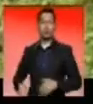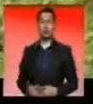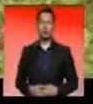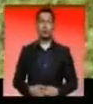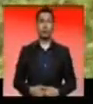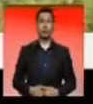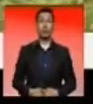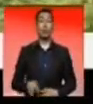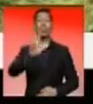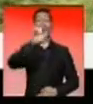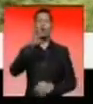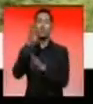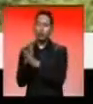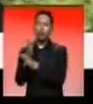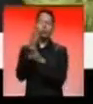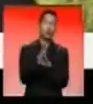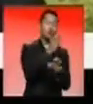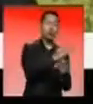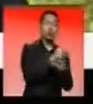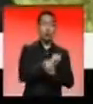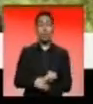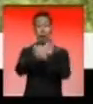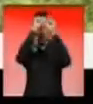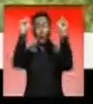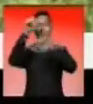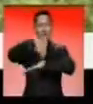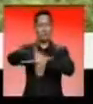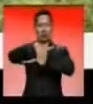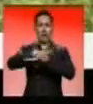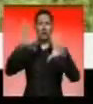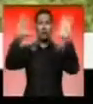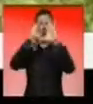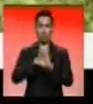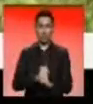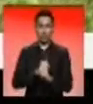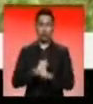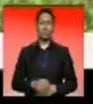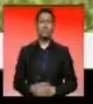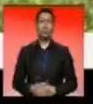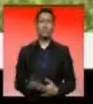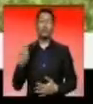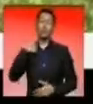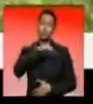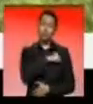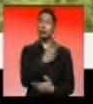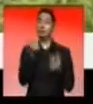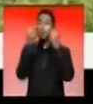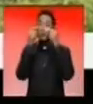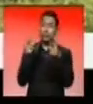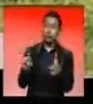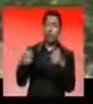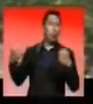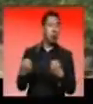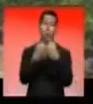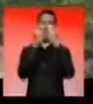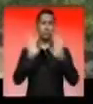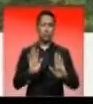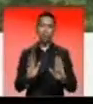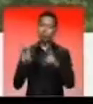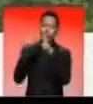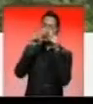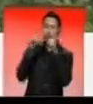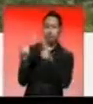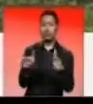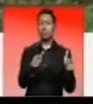los 3 turnos aquí, como usted puede visualizar, en la mañana, en la tarde y en la madrugada. para así prevenir cualquier accidente de tránsito. A lo largo de